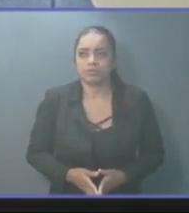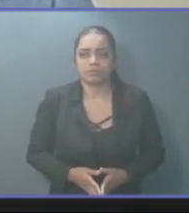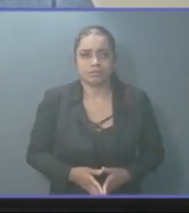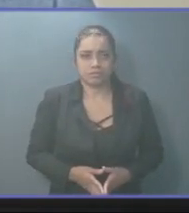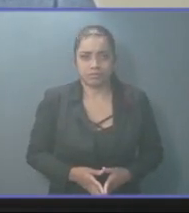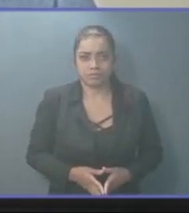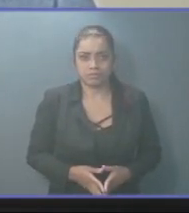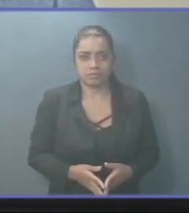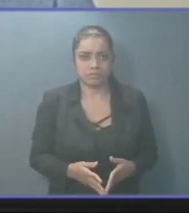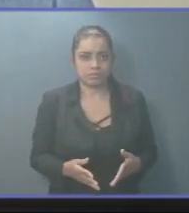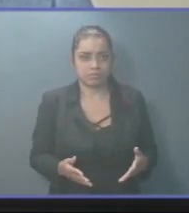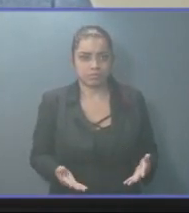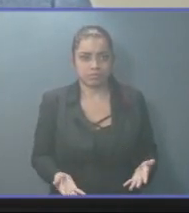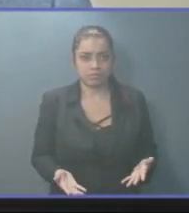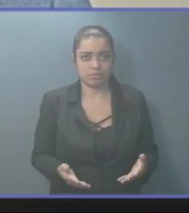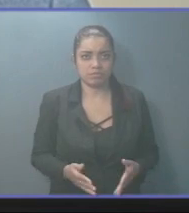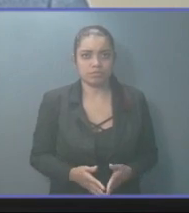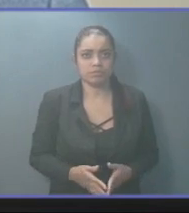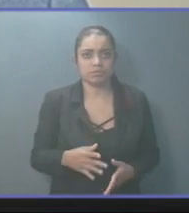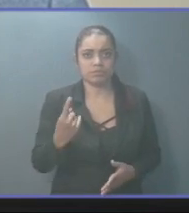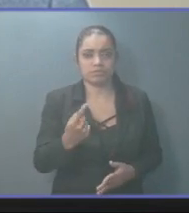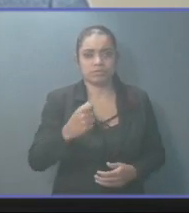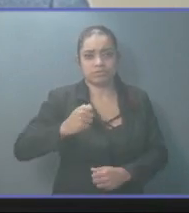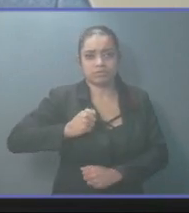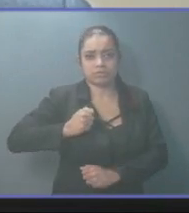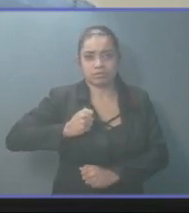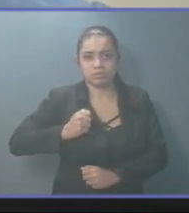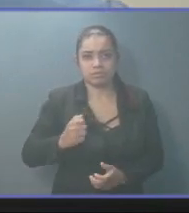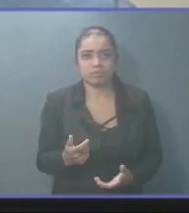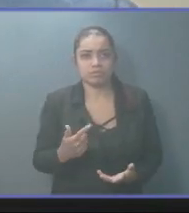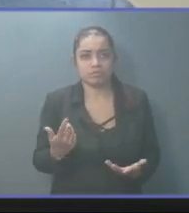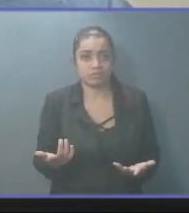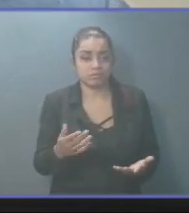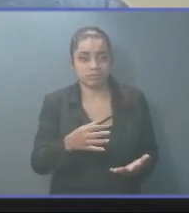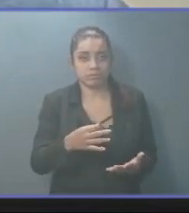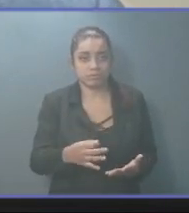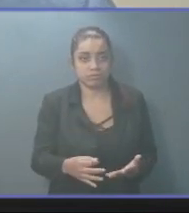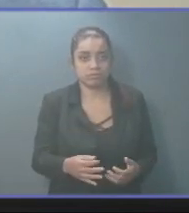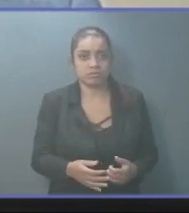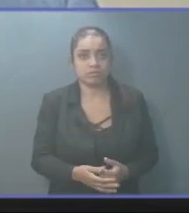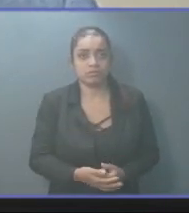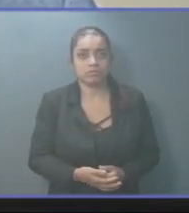qué son militares de honor